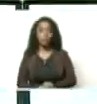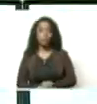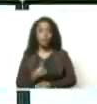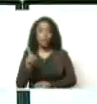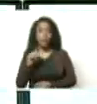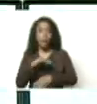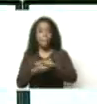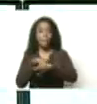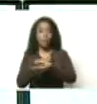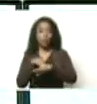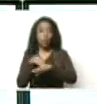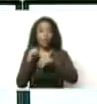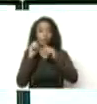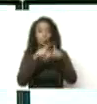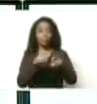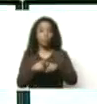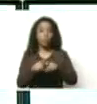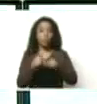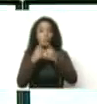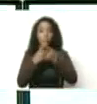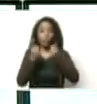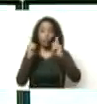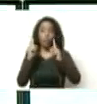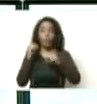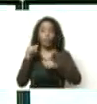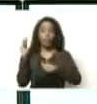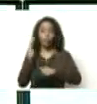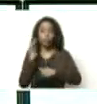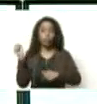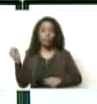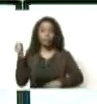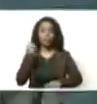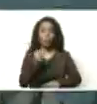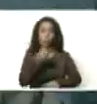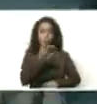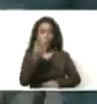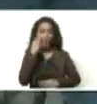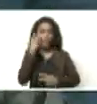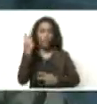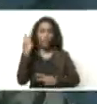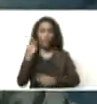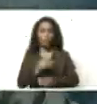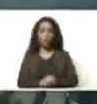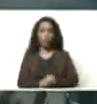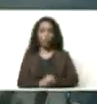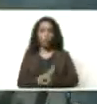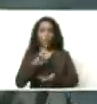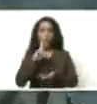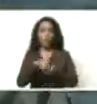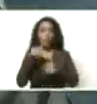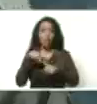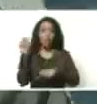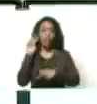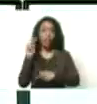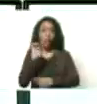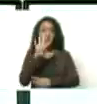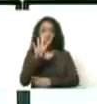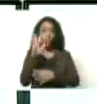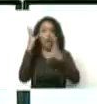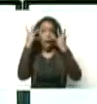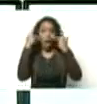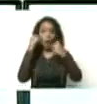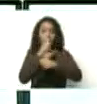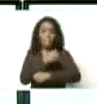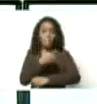el ministro del socialismo en estos días trabajos ustedes han visto llegaron a venezuela cuatro leones